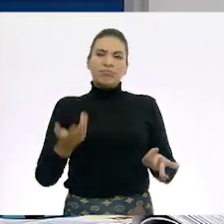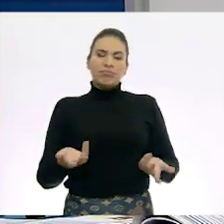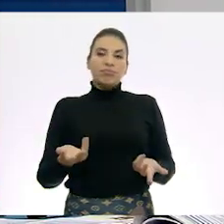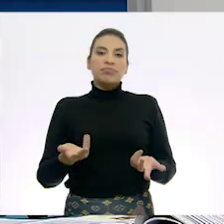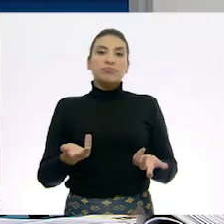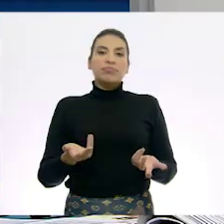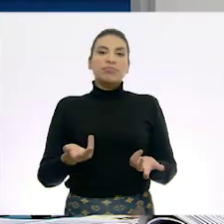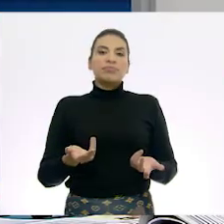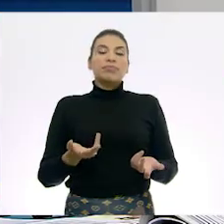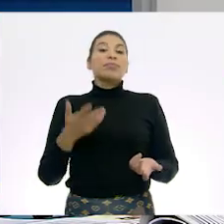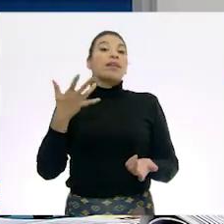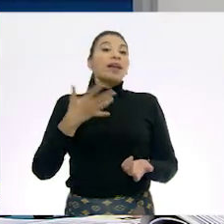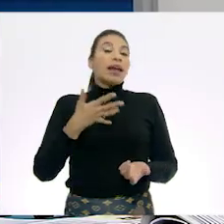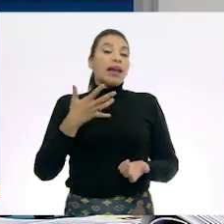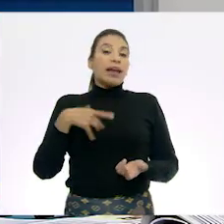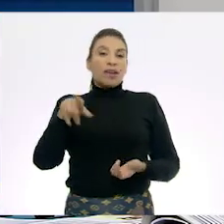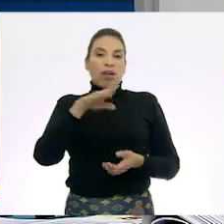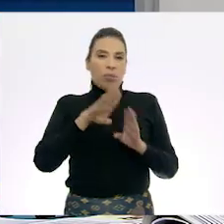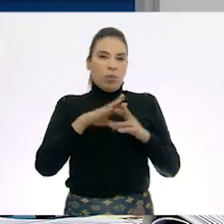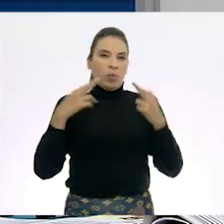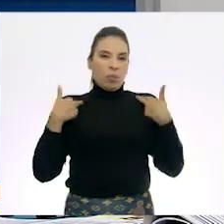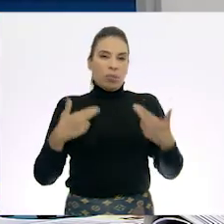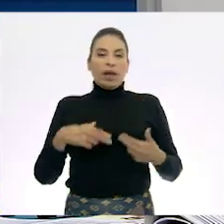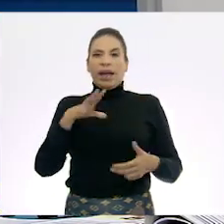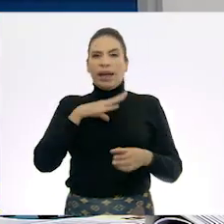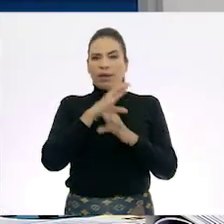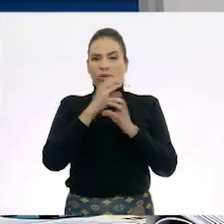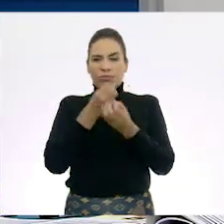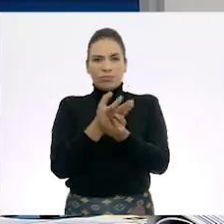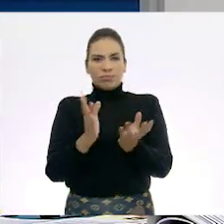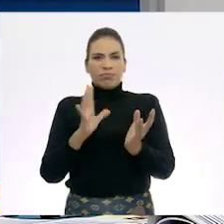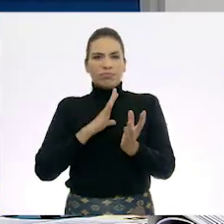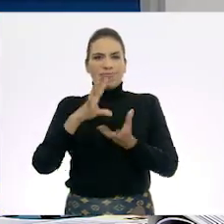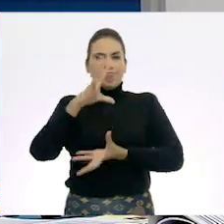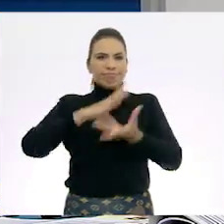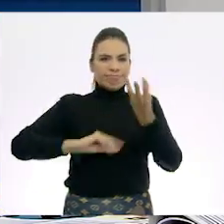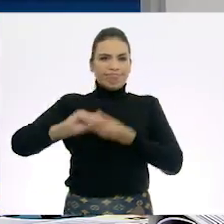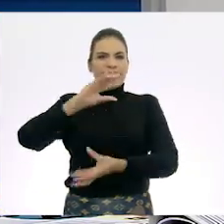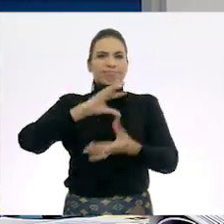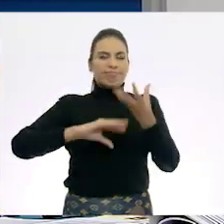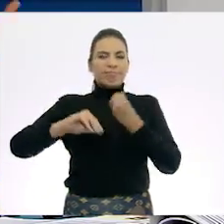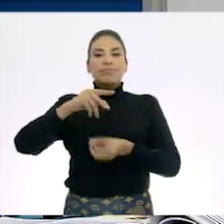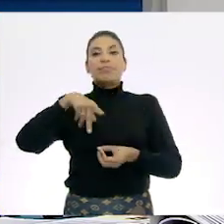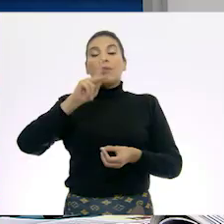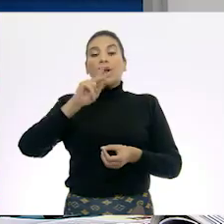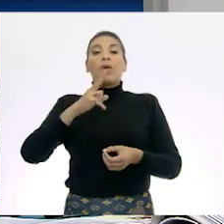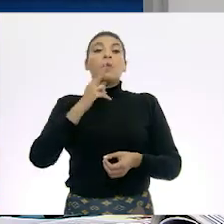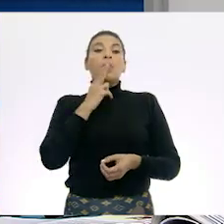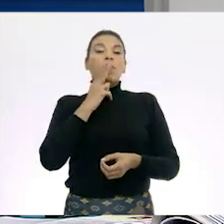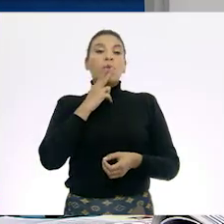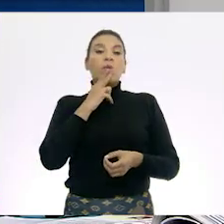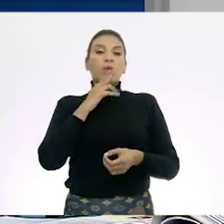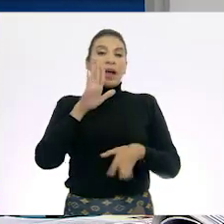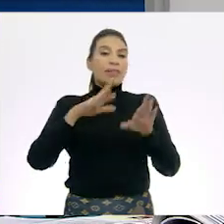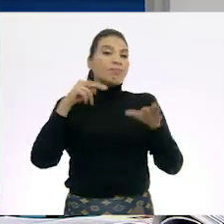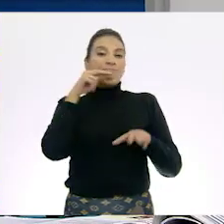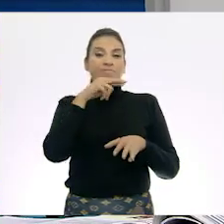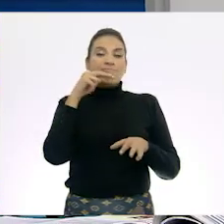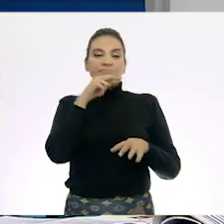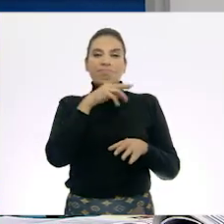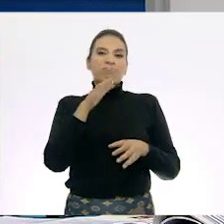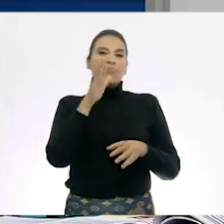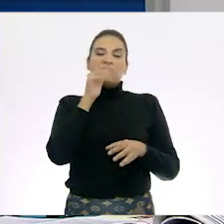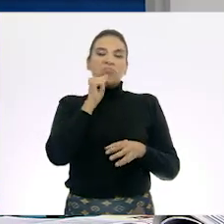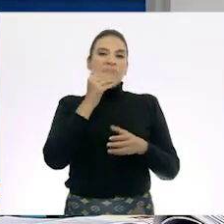con la existencia humana? Sabemos que hay recursos que se están regenerando, pero los ocupamos tan pronto que no damos